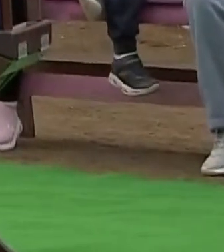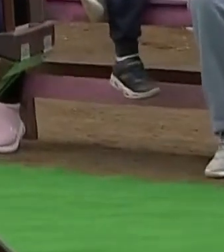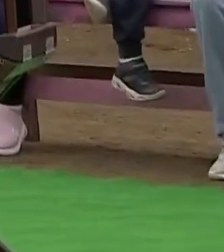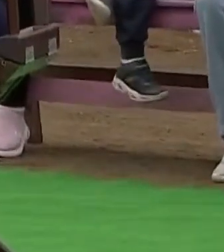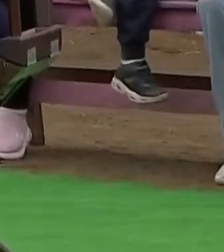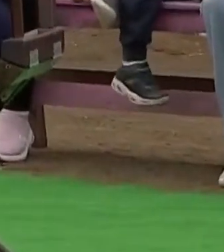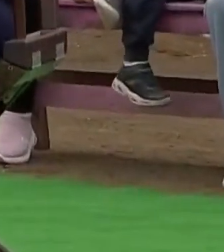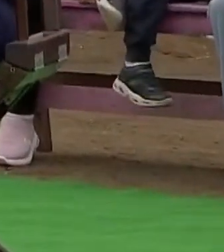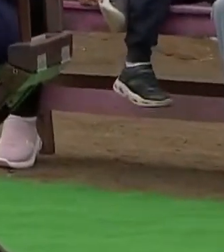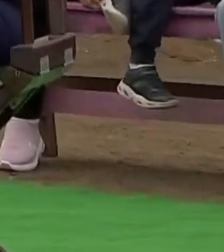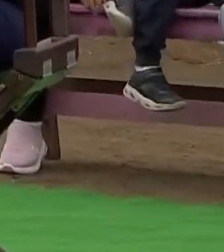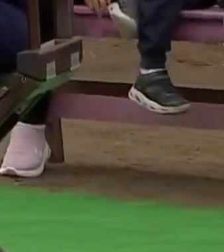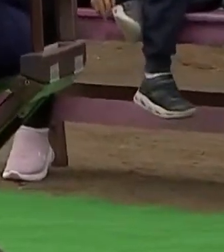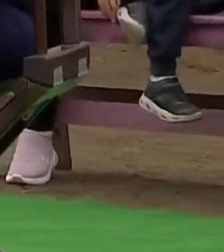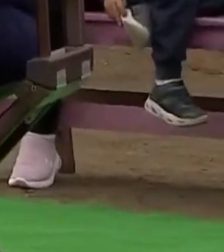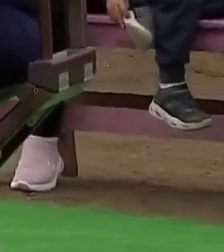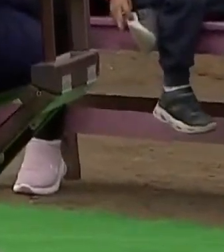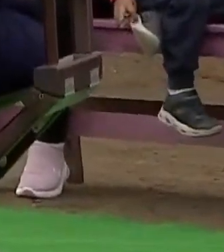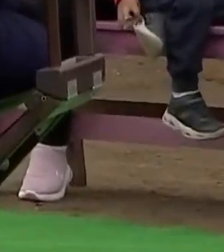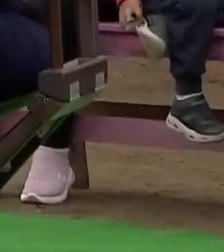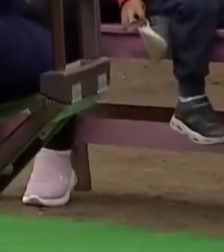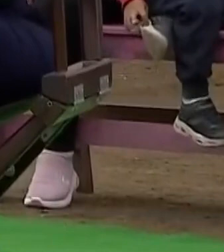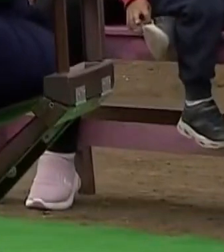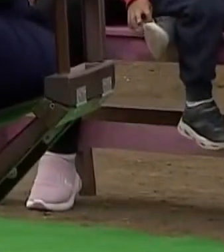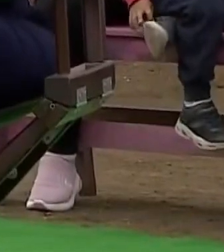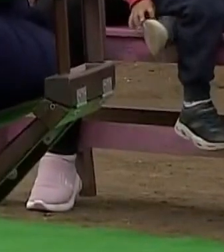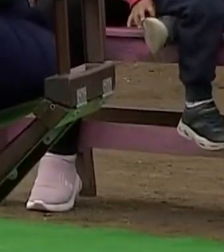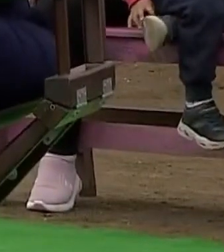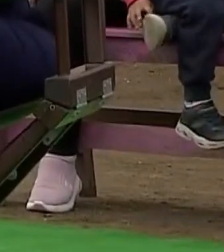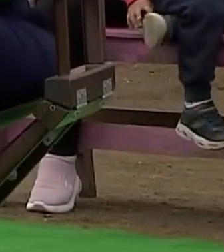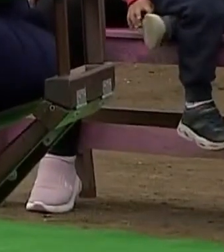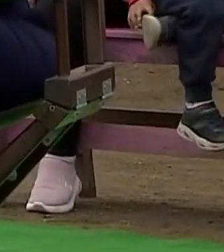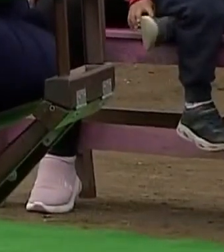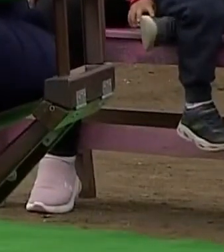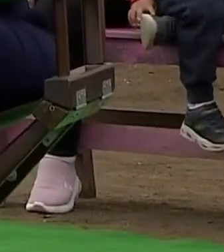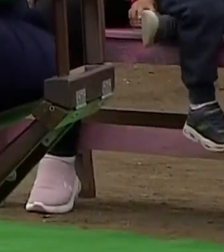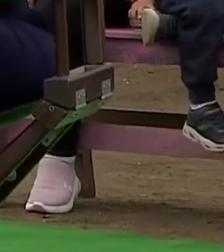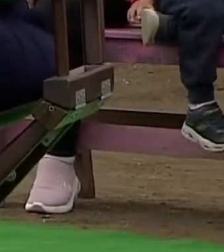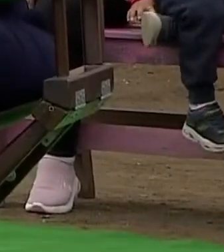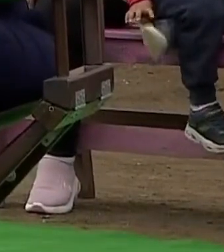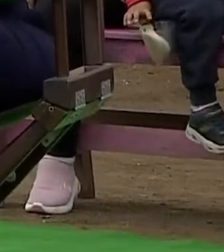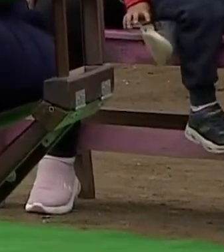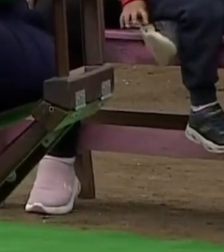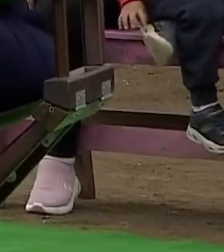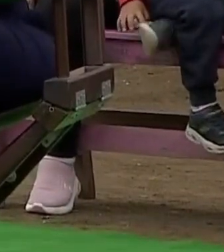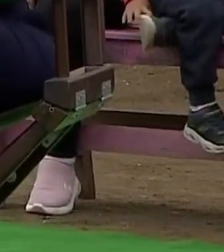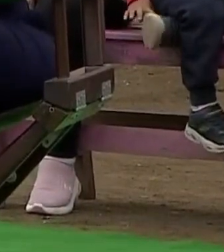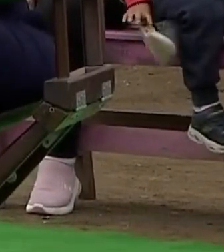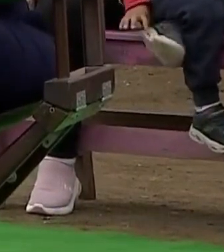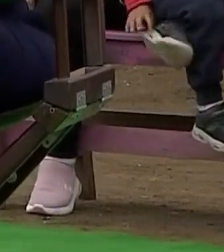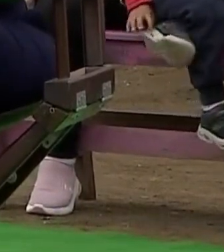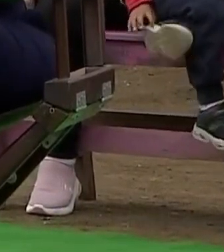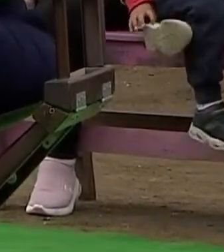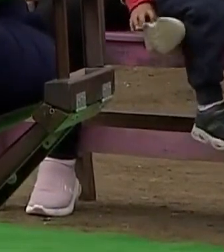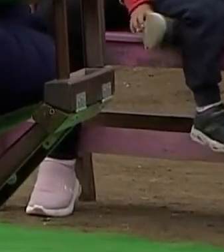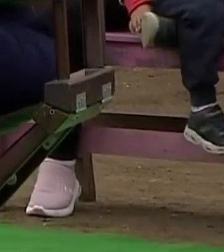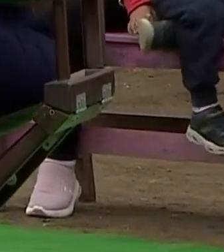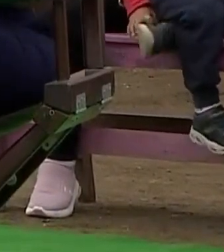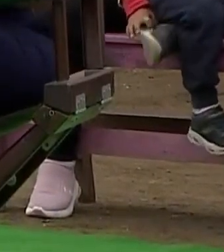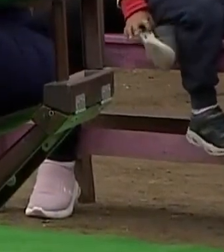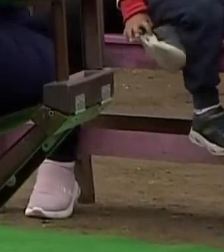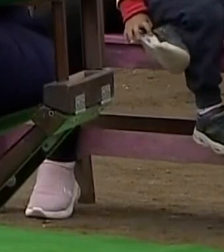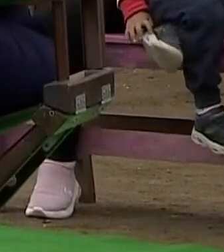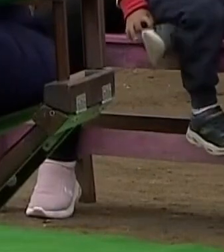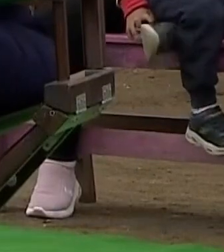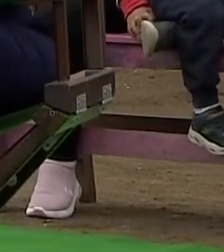Cuerpo Médico está aquí en el asentamiento humano 12 de agosto desde San Martín de Porras, alrededor de la Huaca Garagay, y estamos fiel al